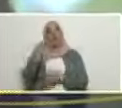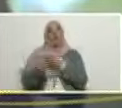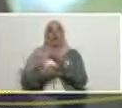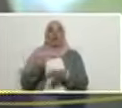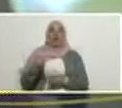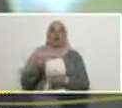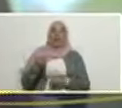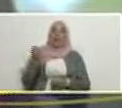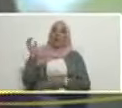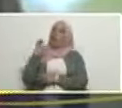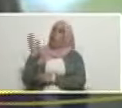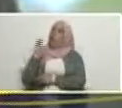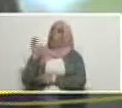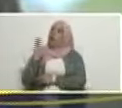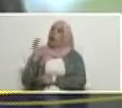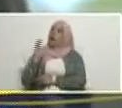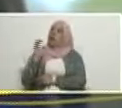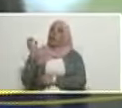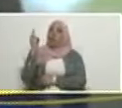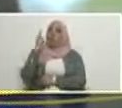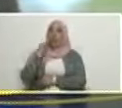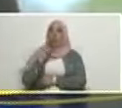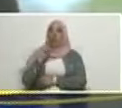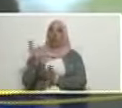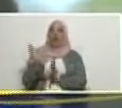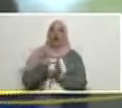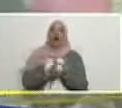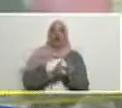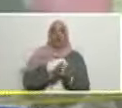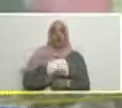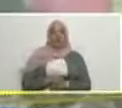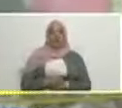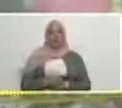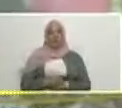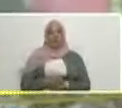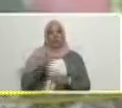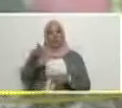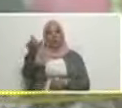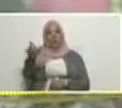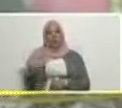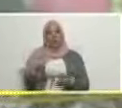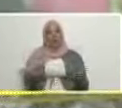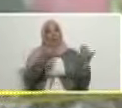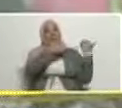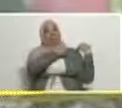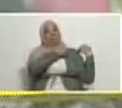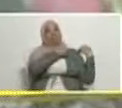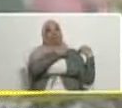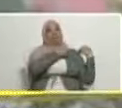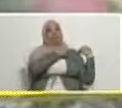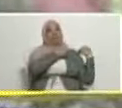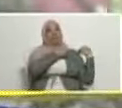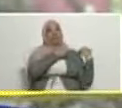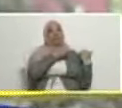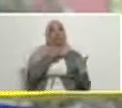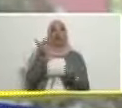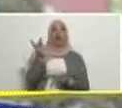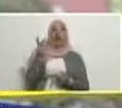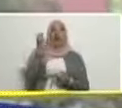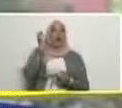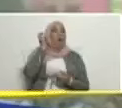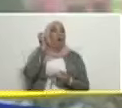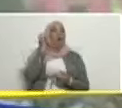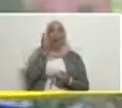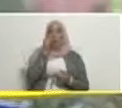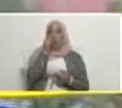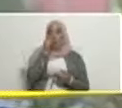gran congreso de la Organización Bolivariana Estudiantil. Mes de abril, OVE. Encargo a Mervin Maldonado, a Génesis Garbet y